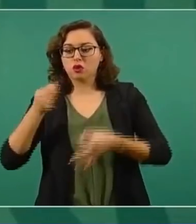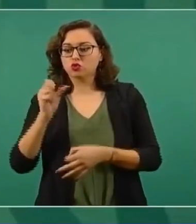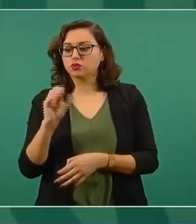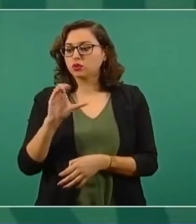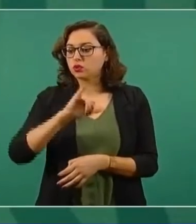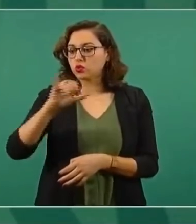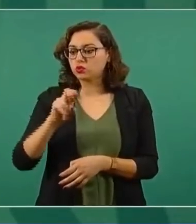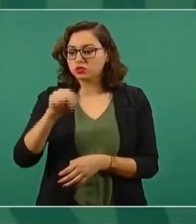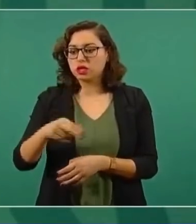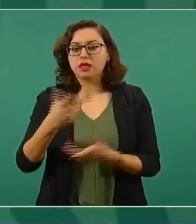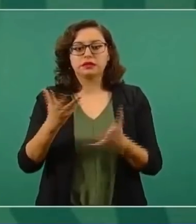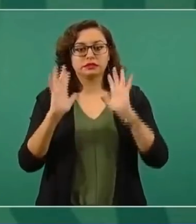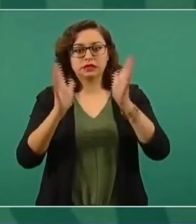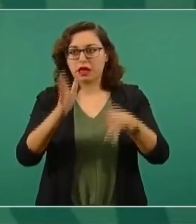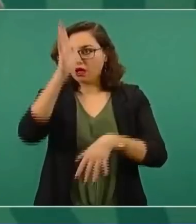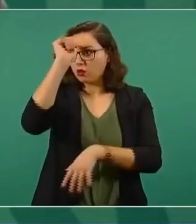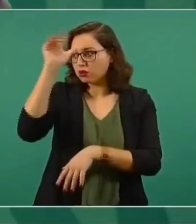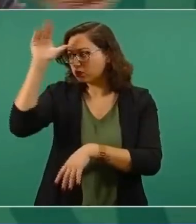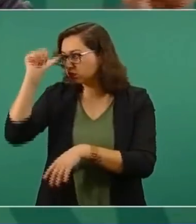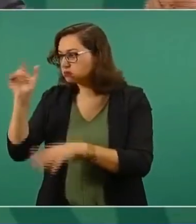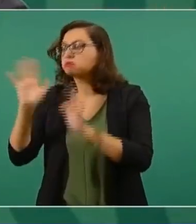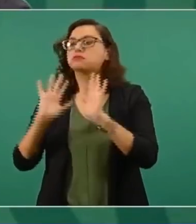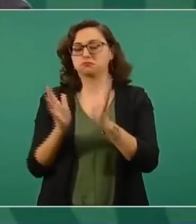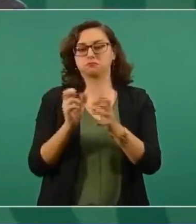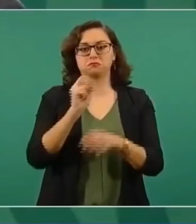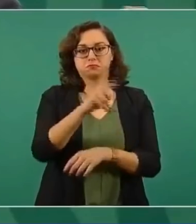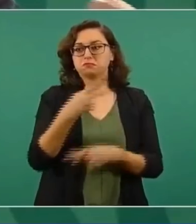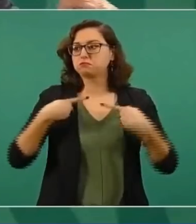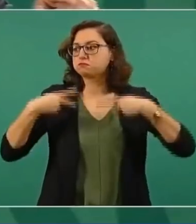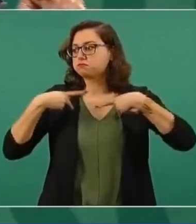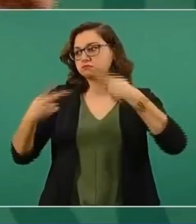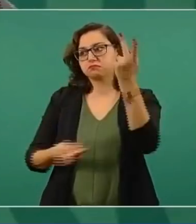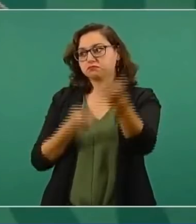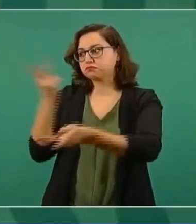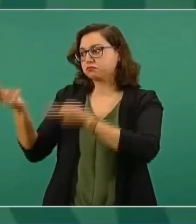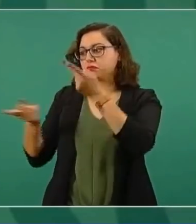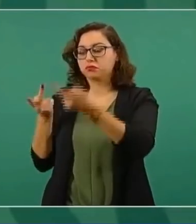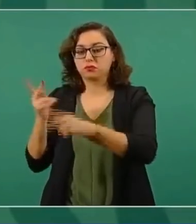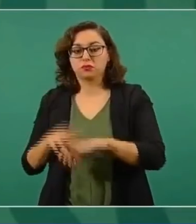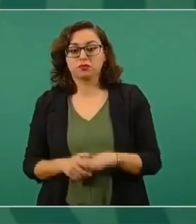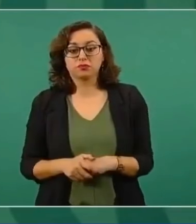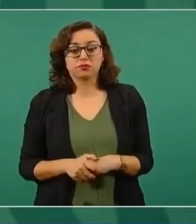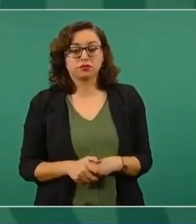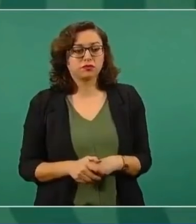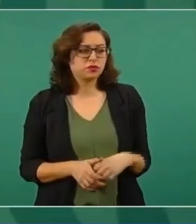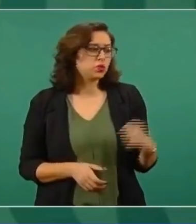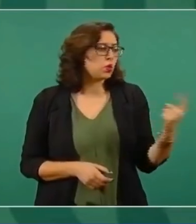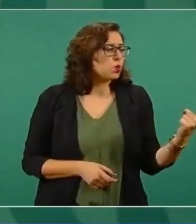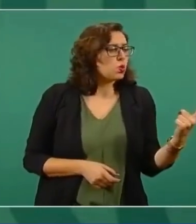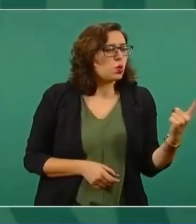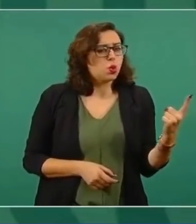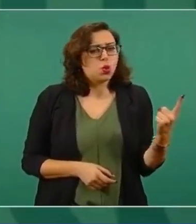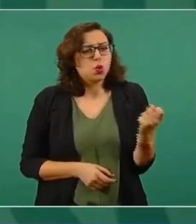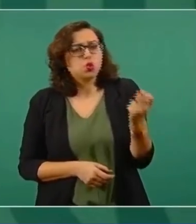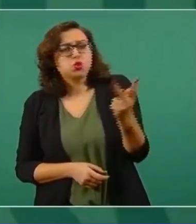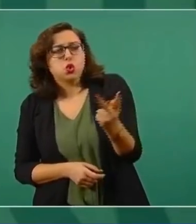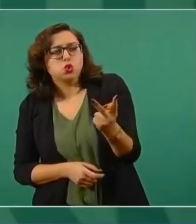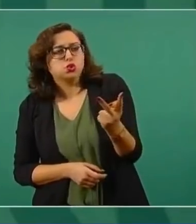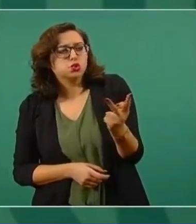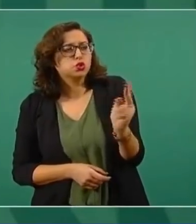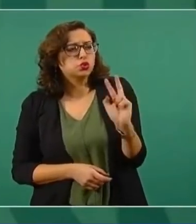Entonces, no es un funcionario, dos, o como se hacía